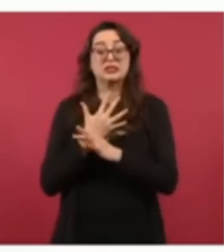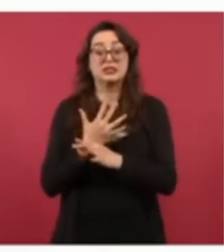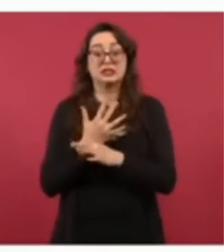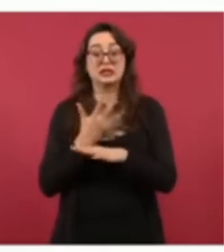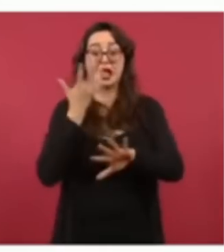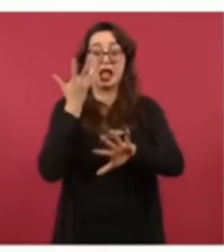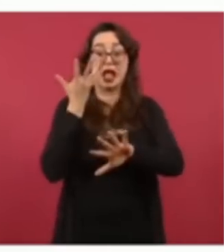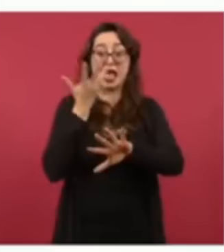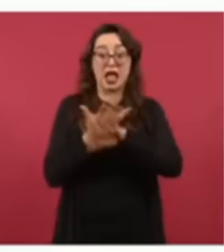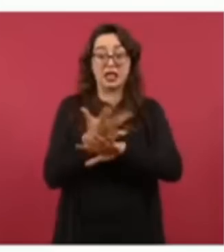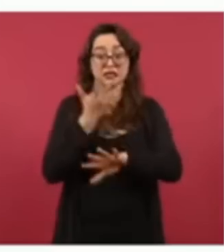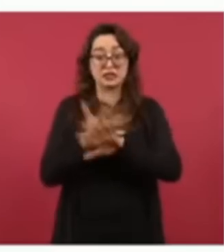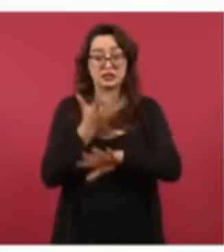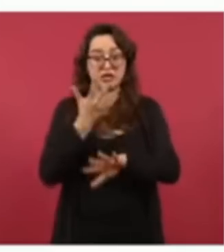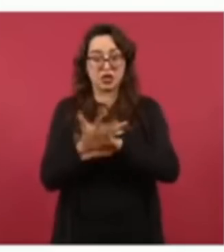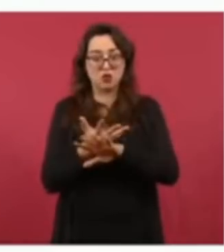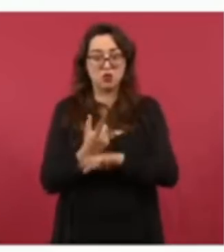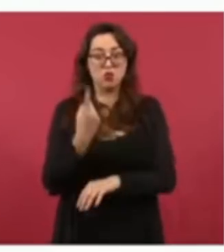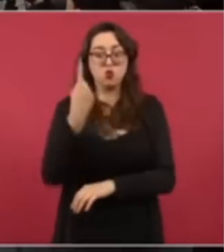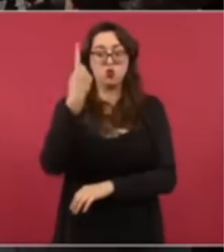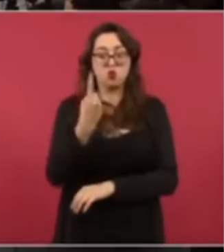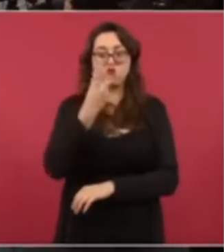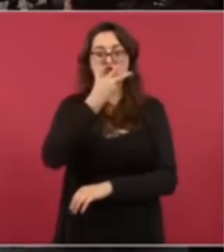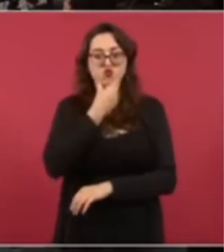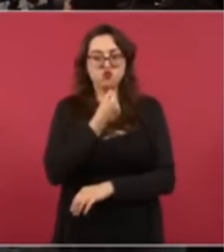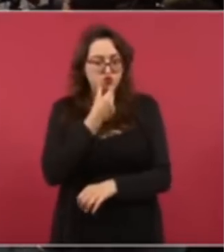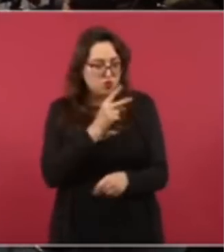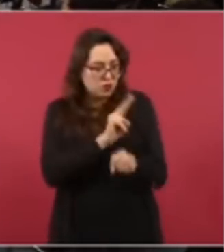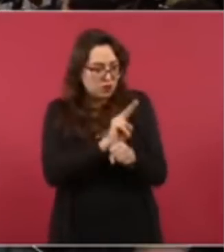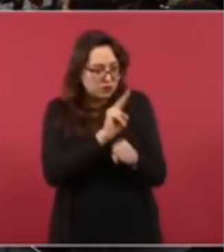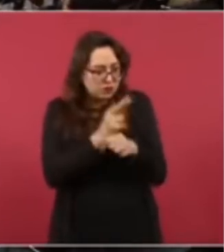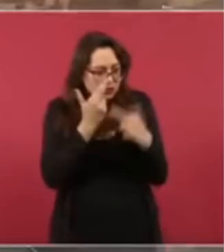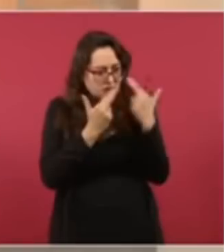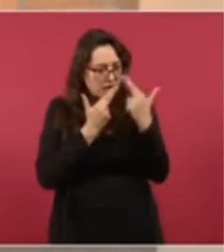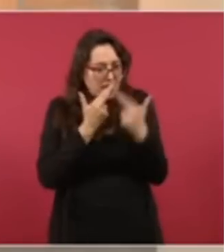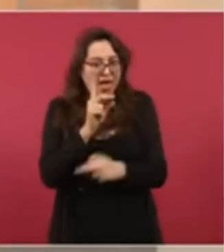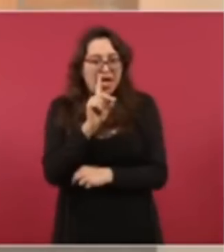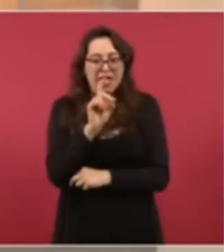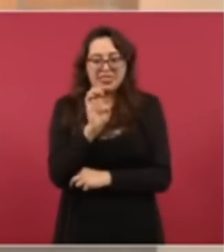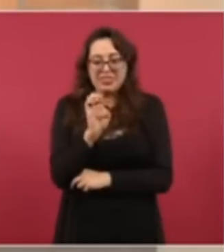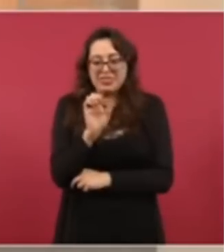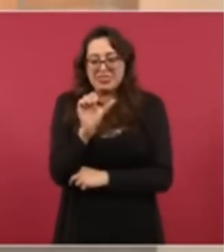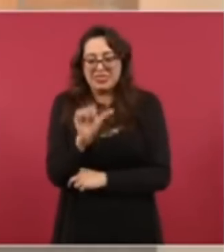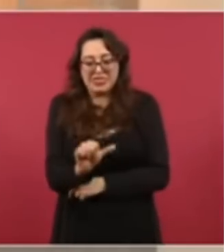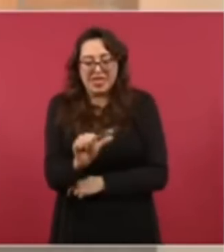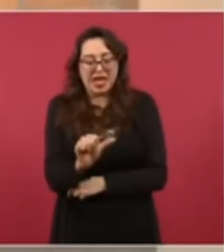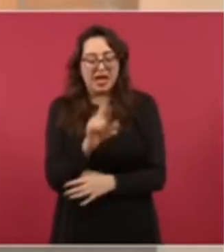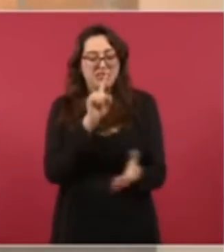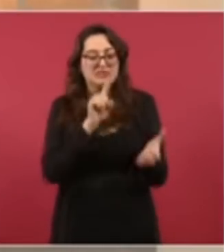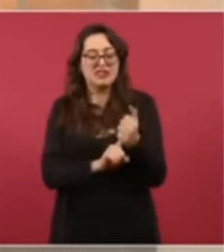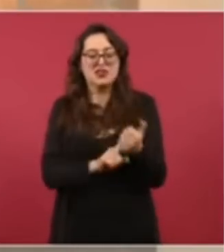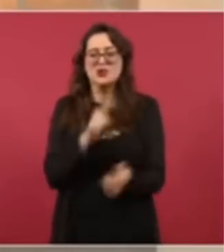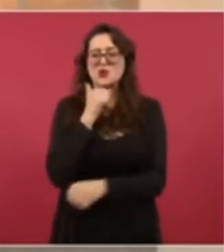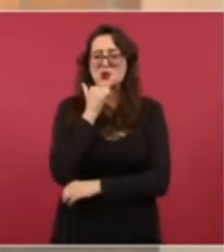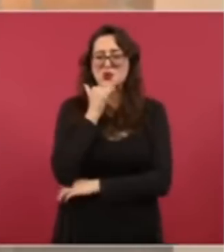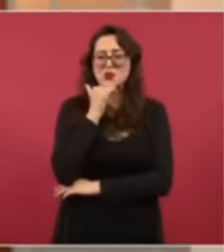el actual liderazgo de Ann Milgram, la directora, que otorgó indebidamente contratos millonarios a algunos antiguos colegas de la DEA, obviamente.